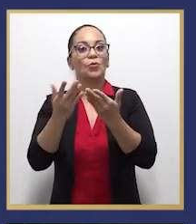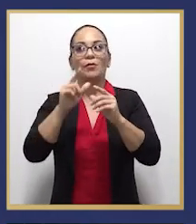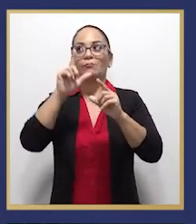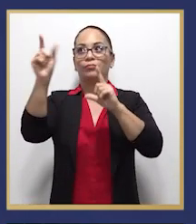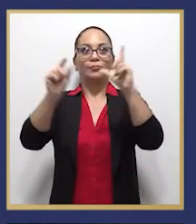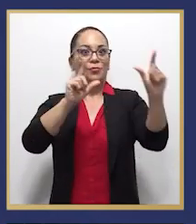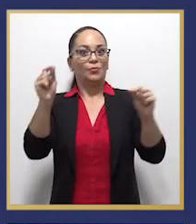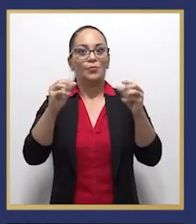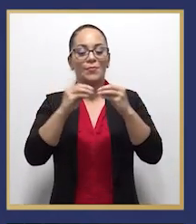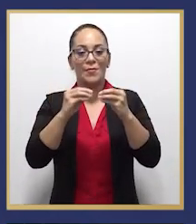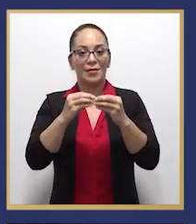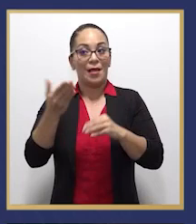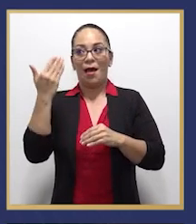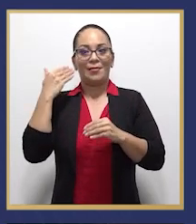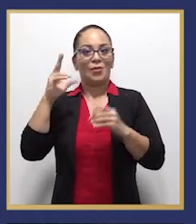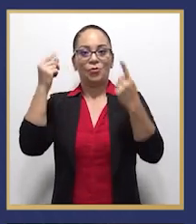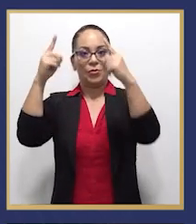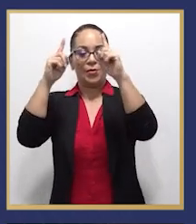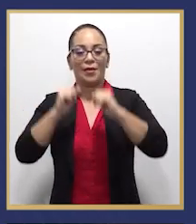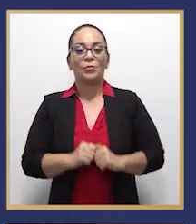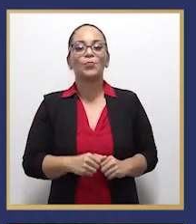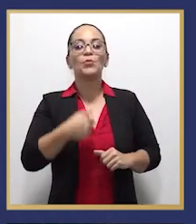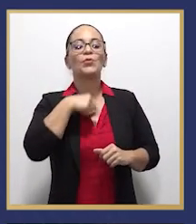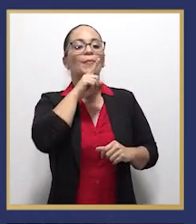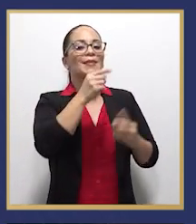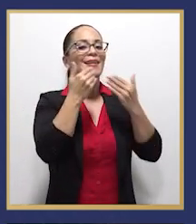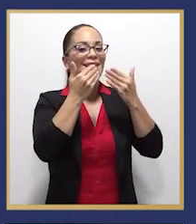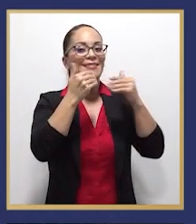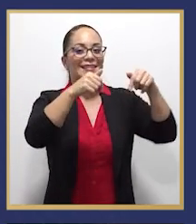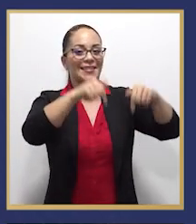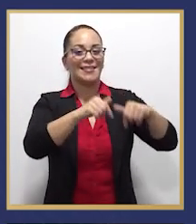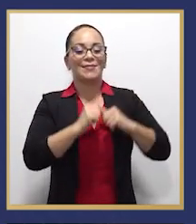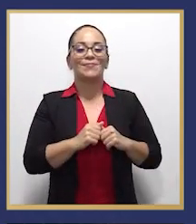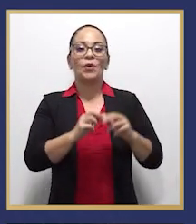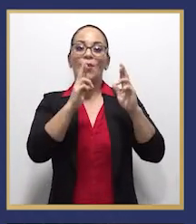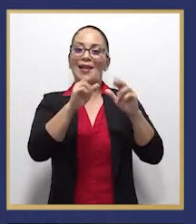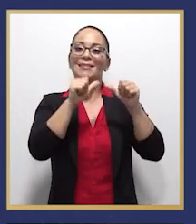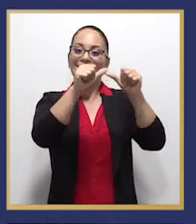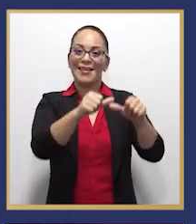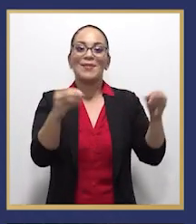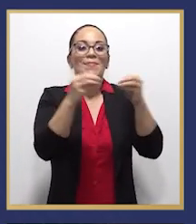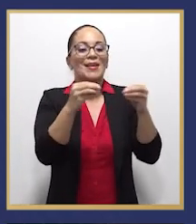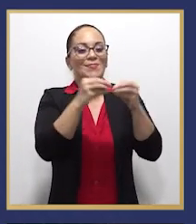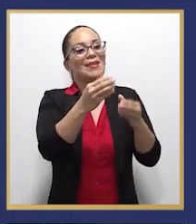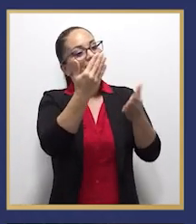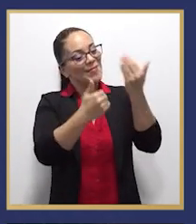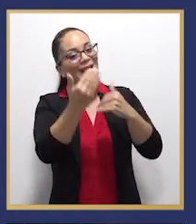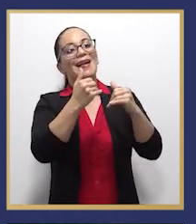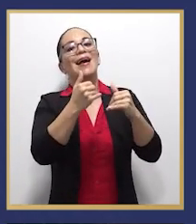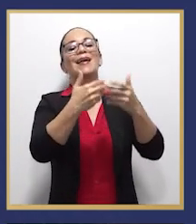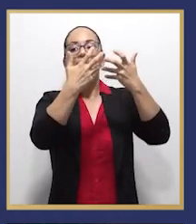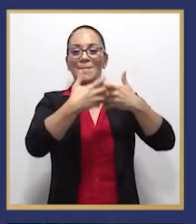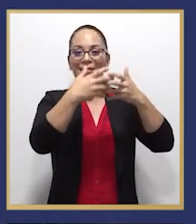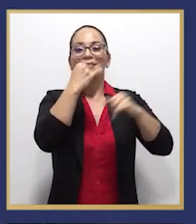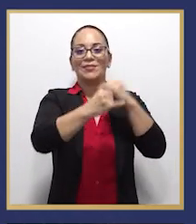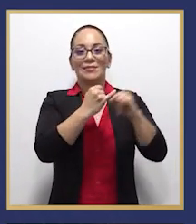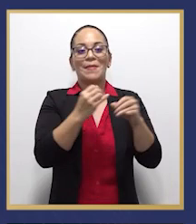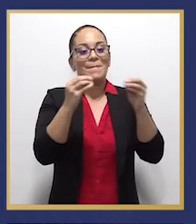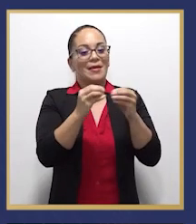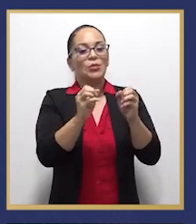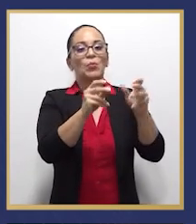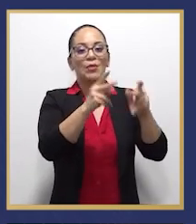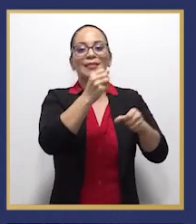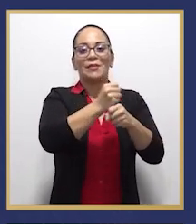Gama de lo que históricamente se había logrado super agradecida de estar acá y espero que sigamos creciendo Y que sigan llegando más empresas y crean más